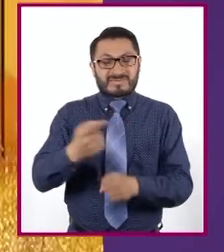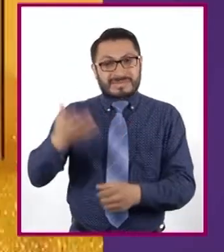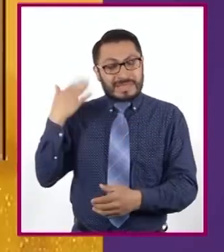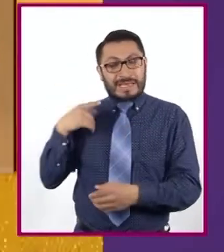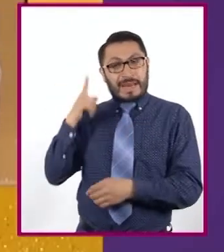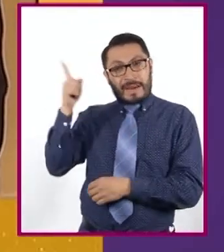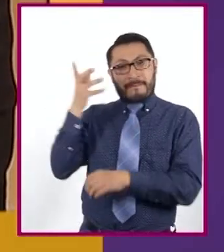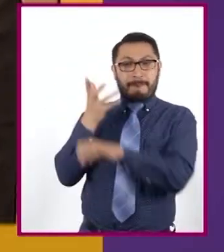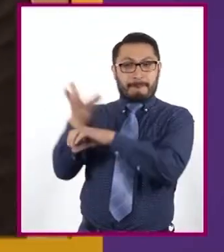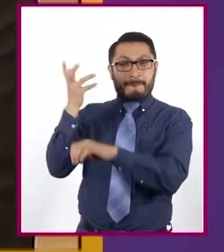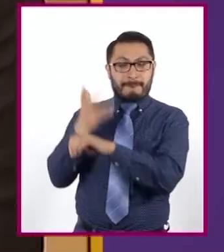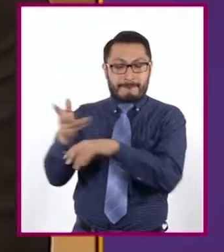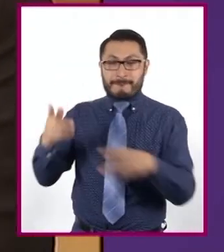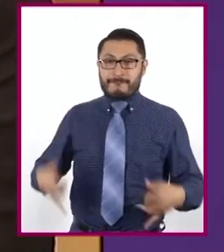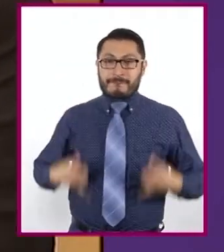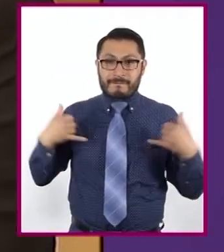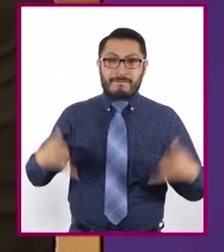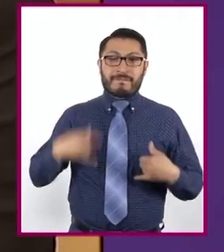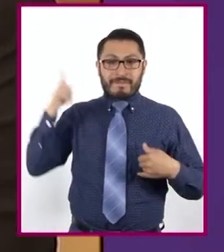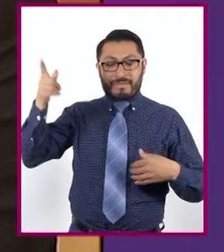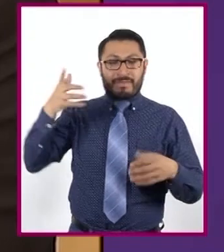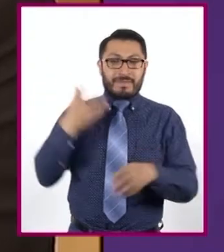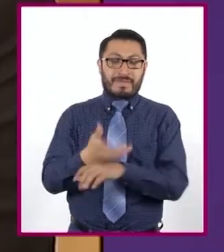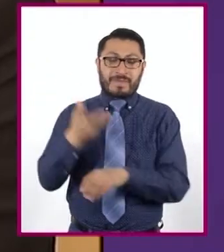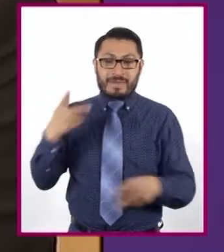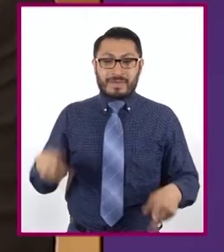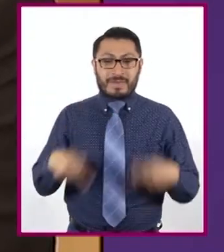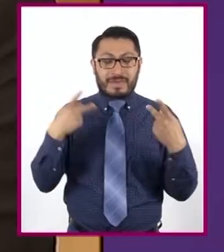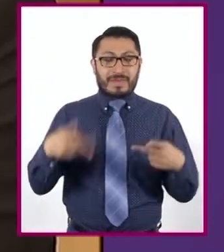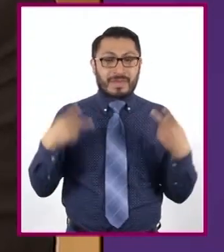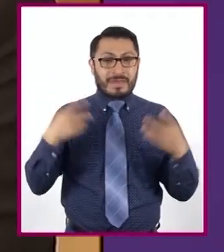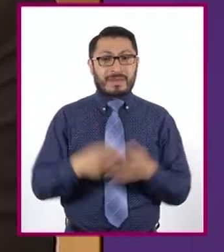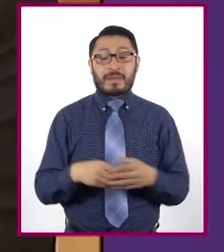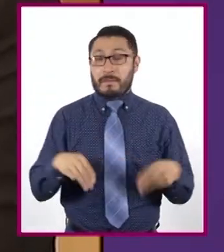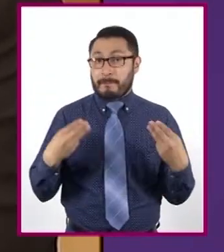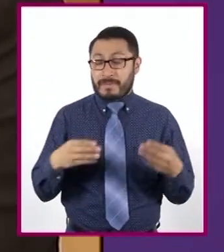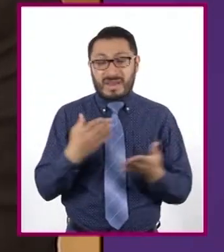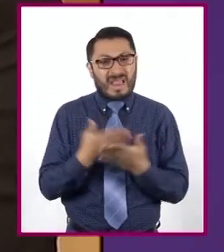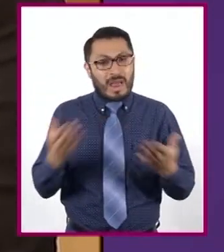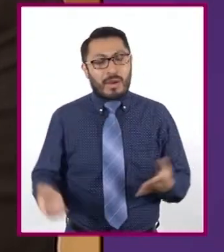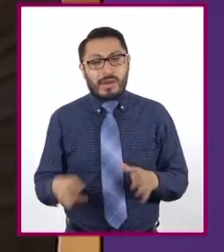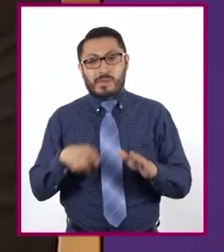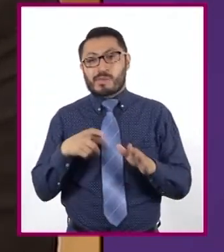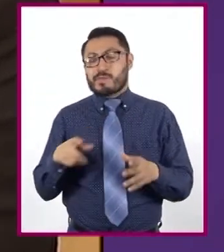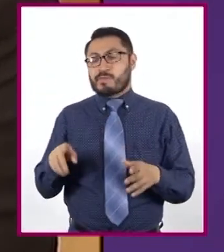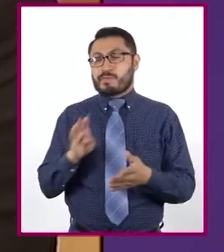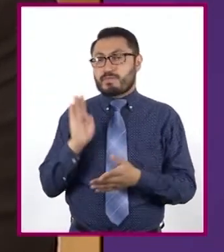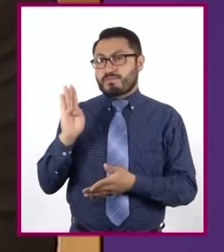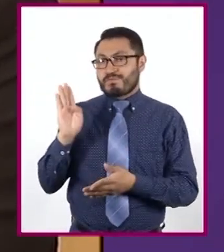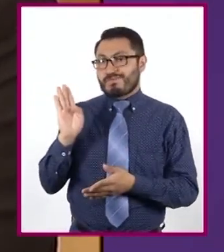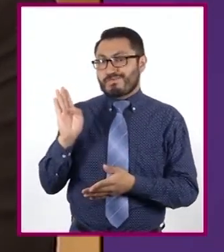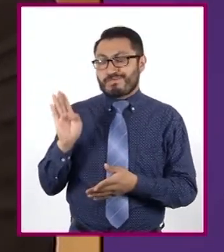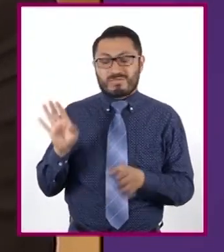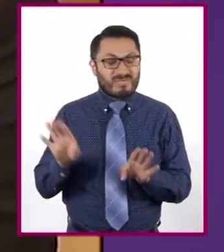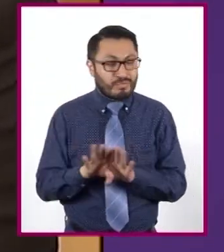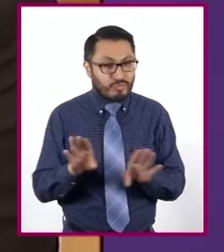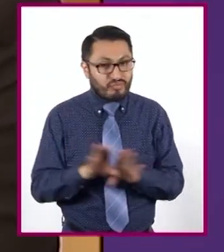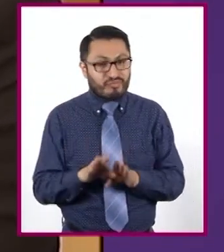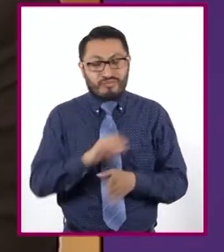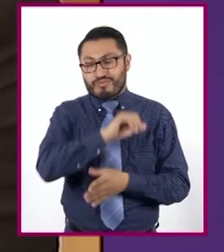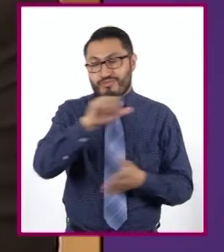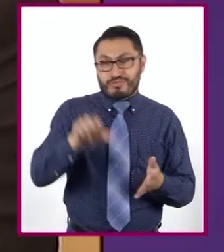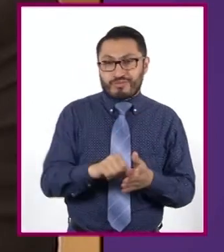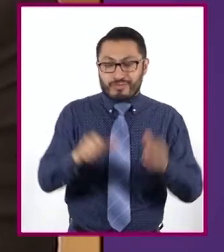Unidos, eran los jóvenes de Estados Unidos, el gran mercado. Ahora el narcotráfico ha fijado como su centro de atención los